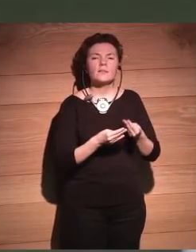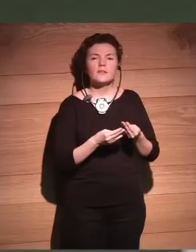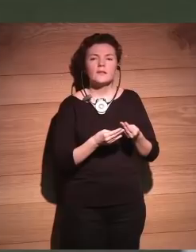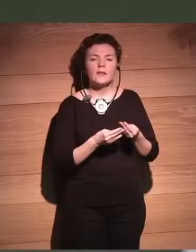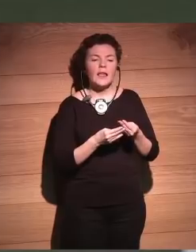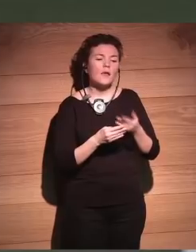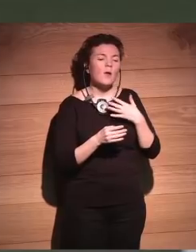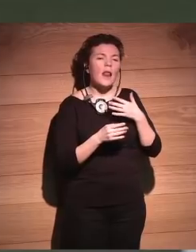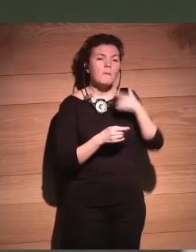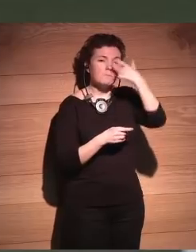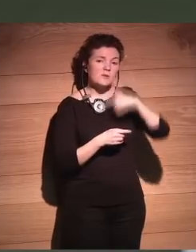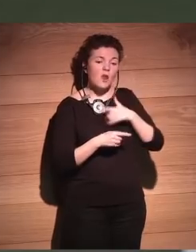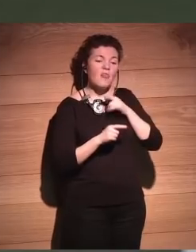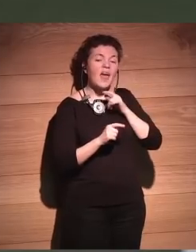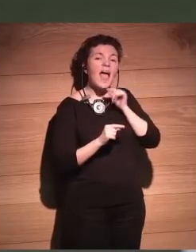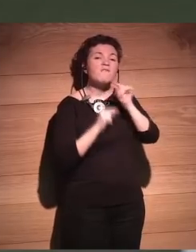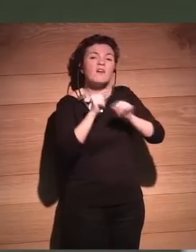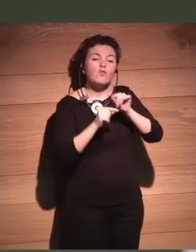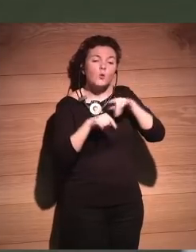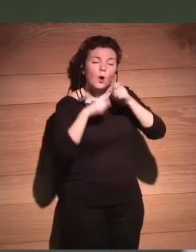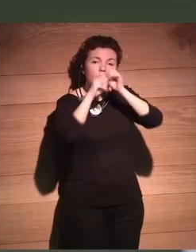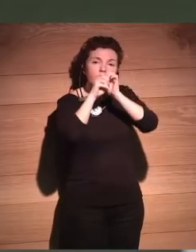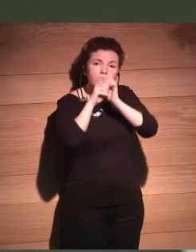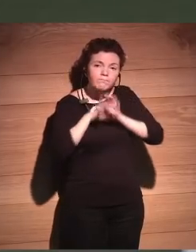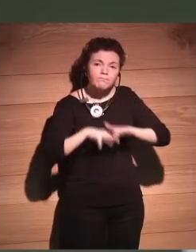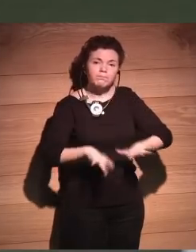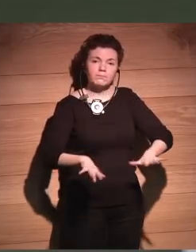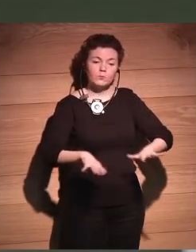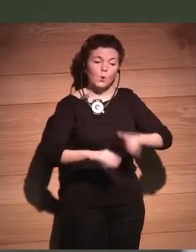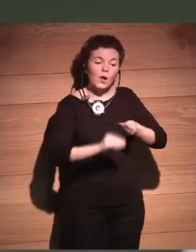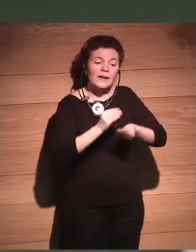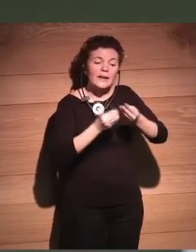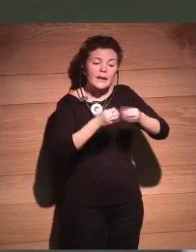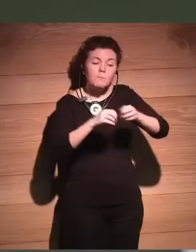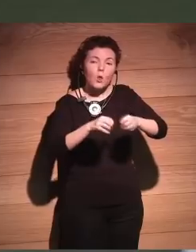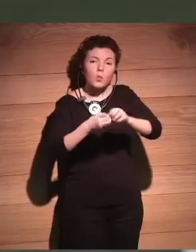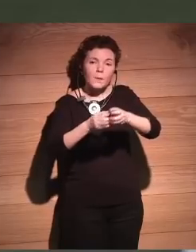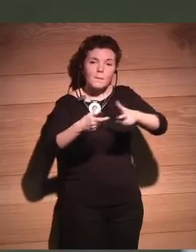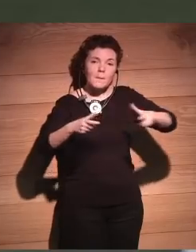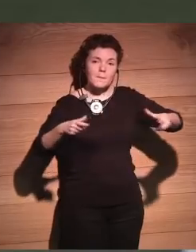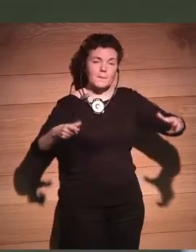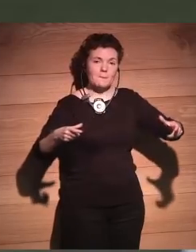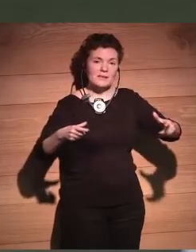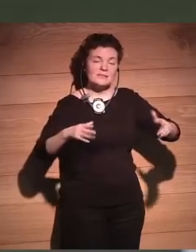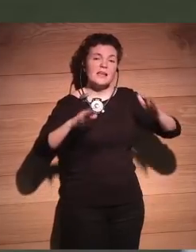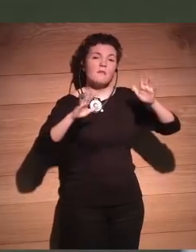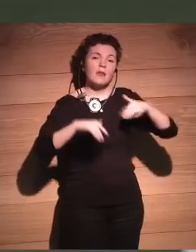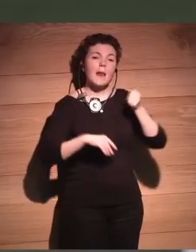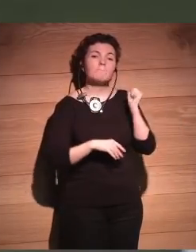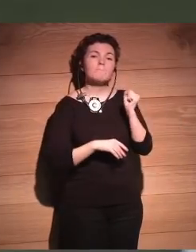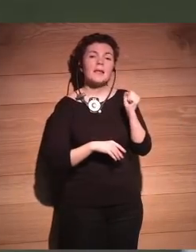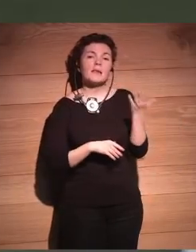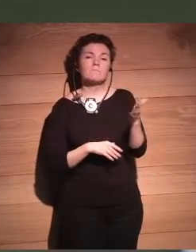es infectar al huésped, luego se propagan, se reproducen en el tejido del huésped y acaban